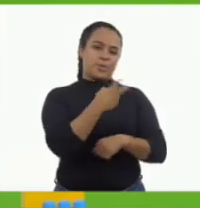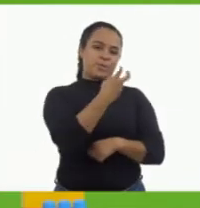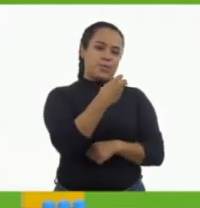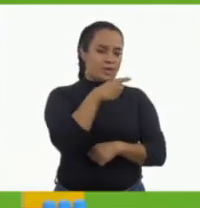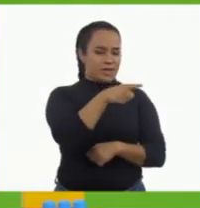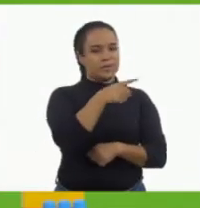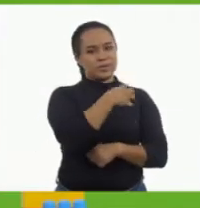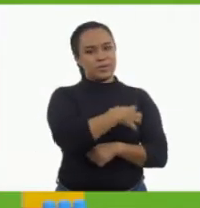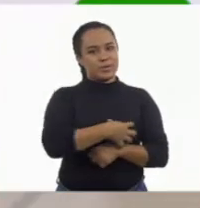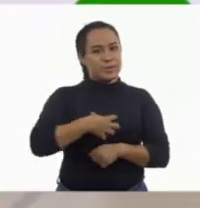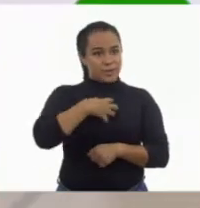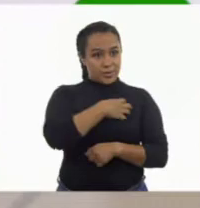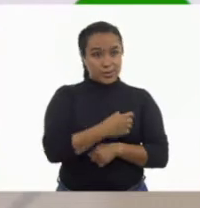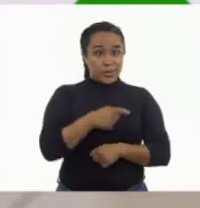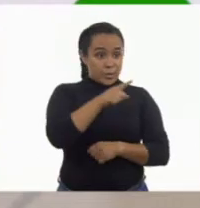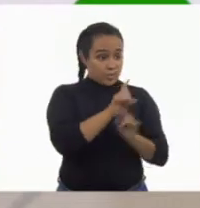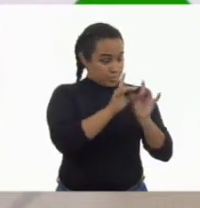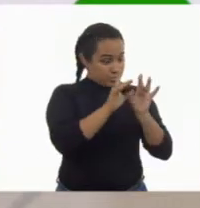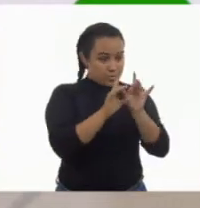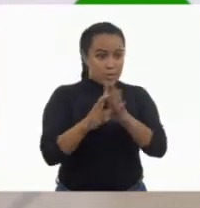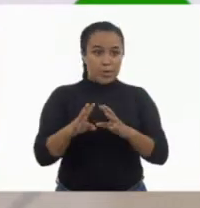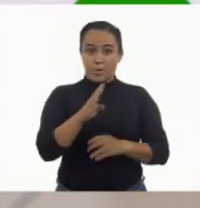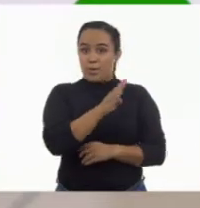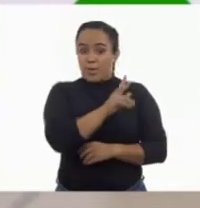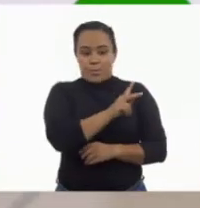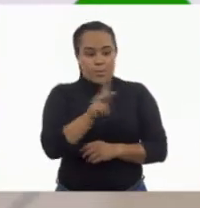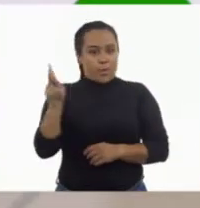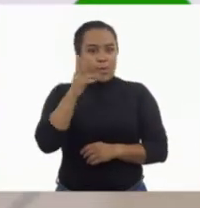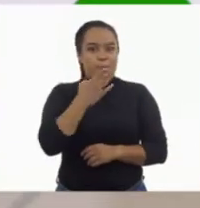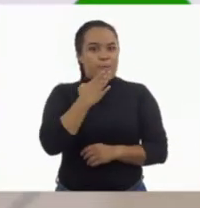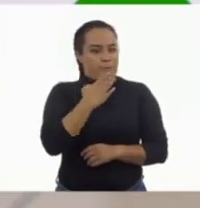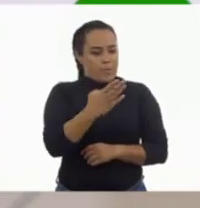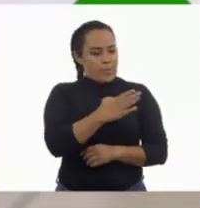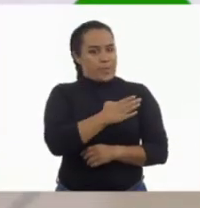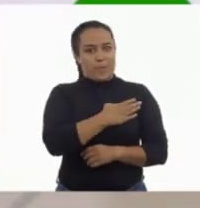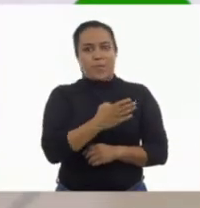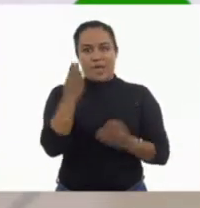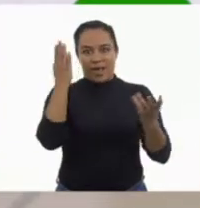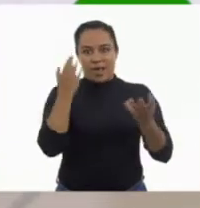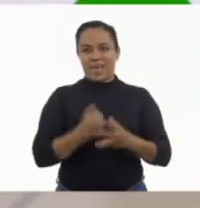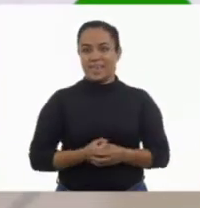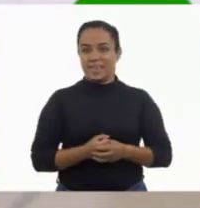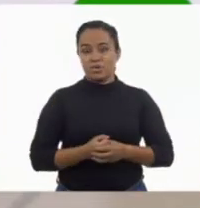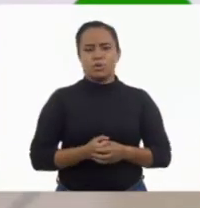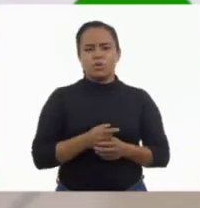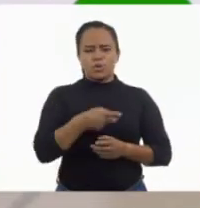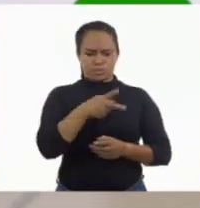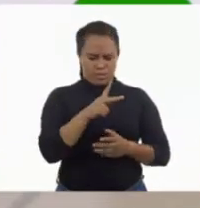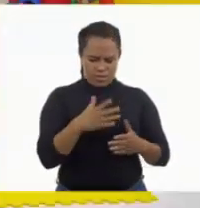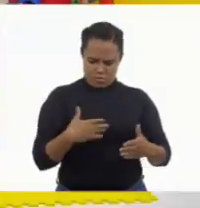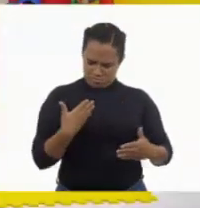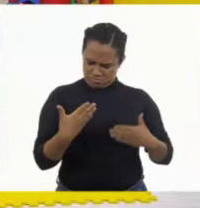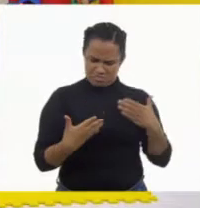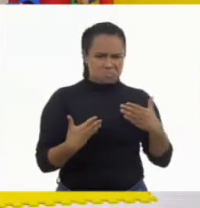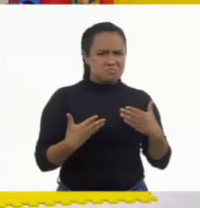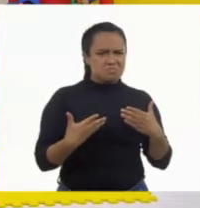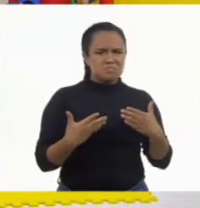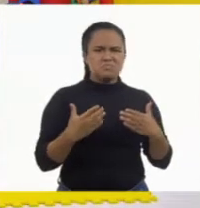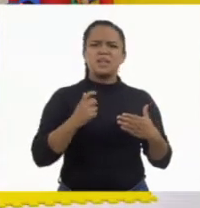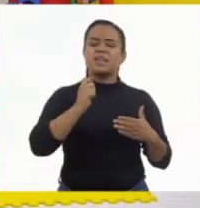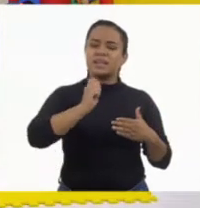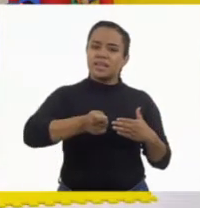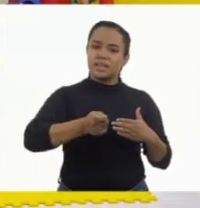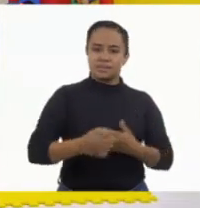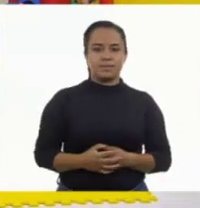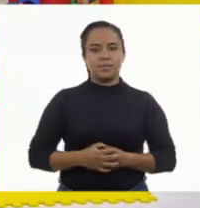tan contenta. Oye, te pasaron puras cosas bonitas. Pero, ¿podrías compartirnos qué es la alegría? Claro, es